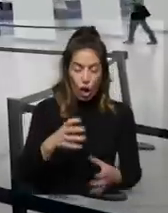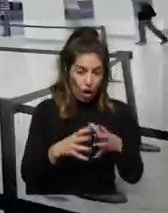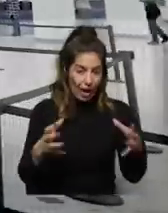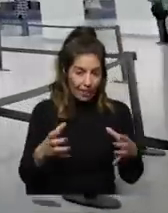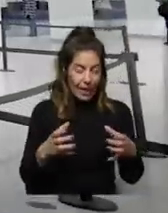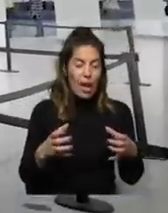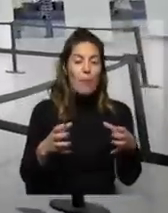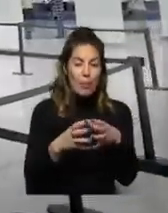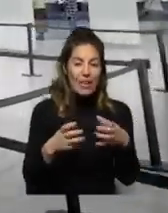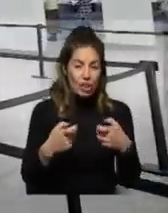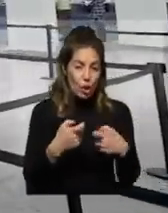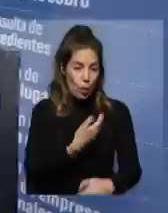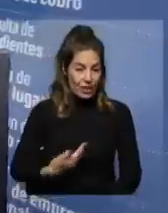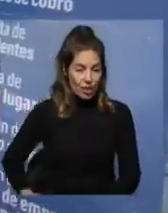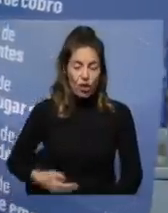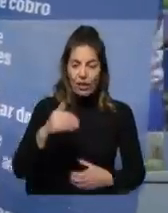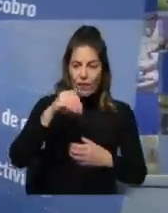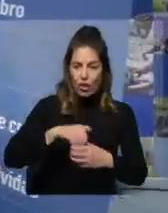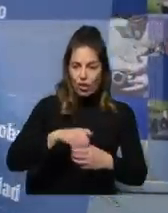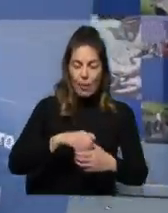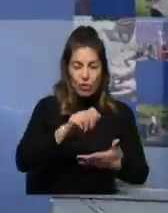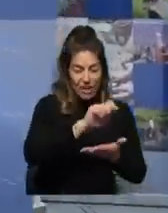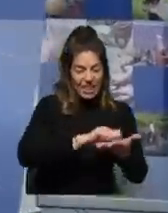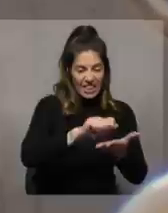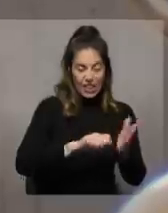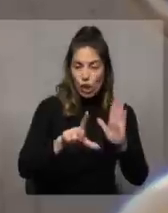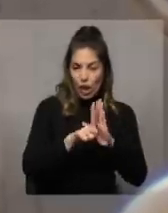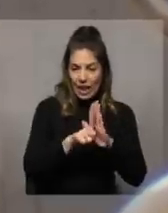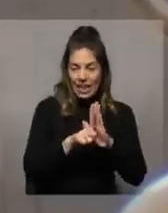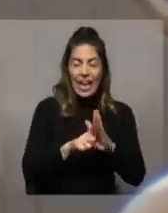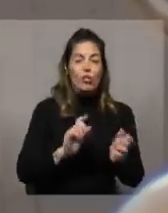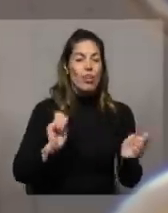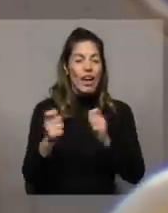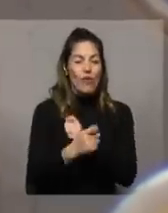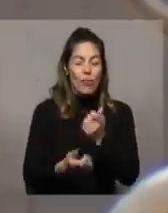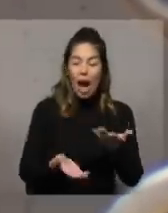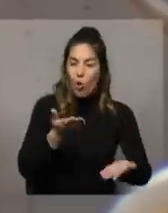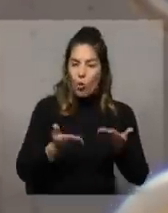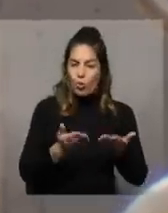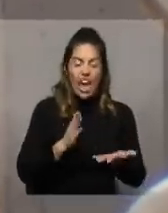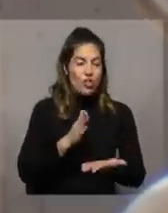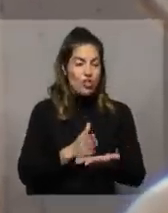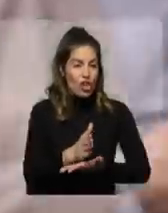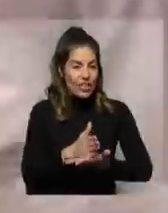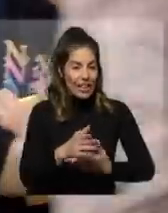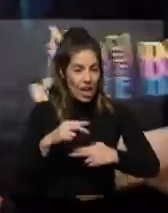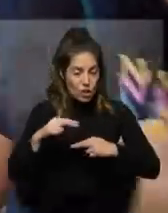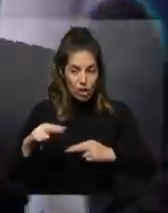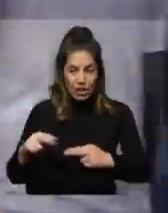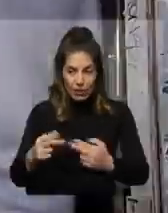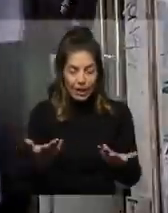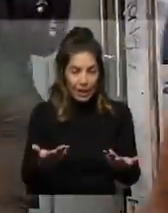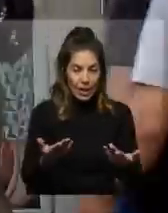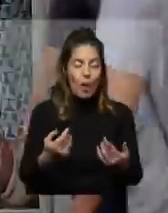los partidos de la coalición que votamos este este texto legal es una reforma justa es una reforma solidaria y es una reforma sostenible vamos a